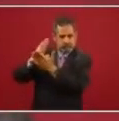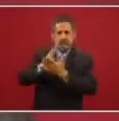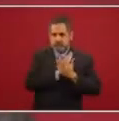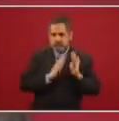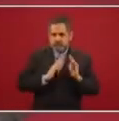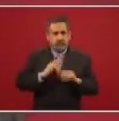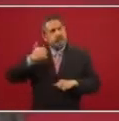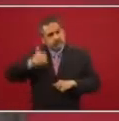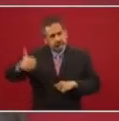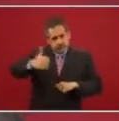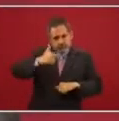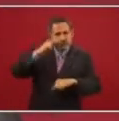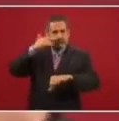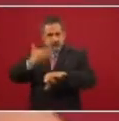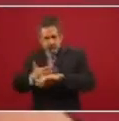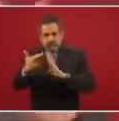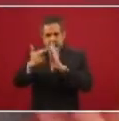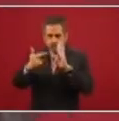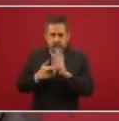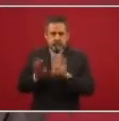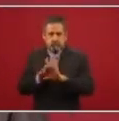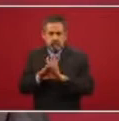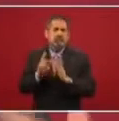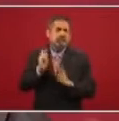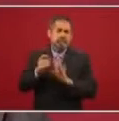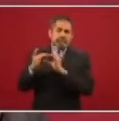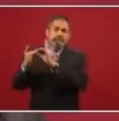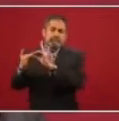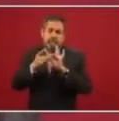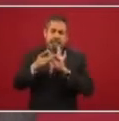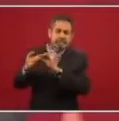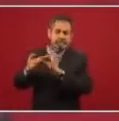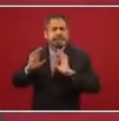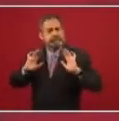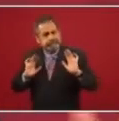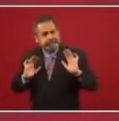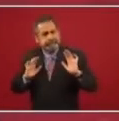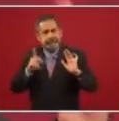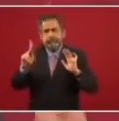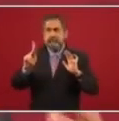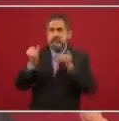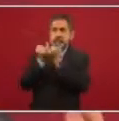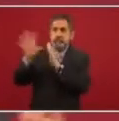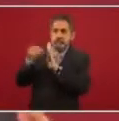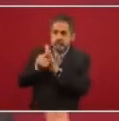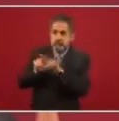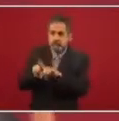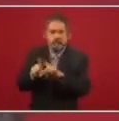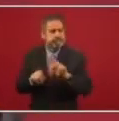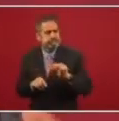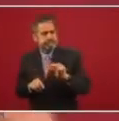es que los países tengamos una colaboración unos con otros y además tengamos un adecuado